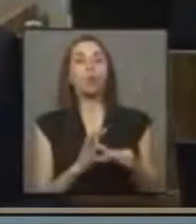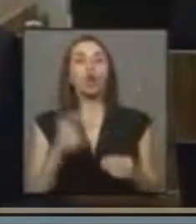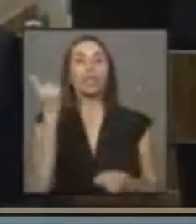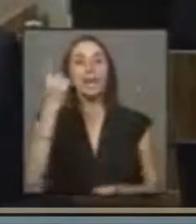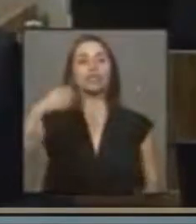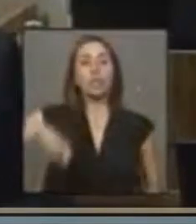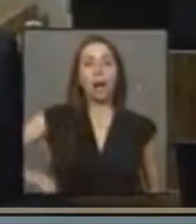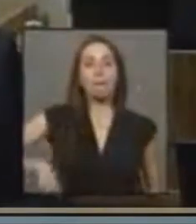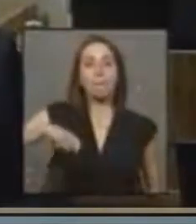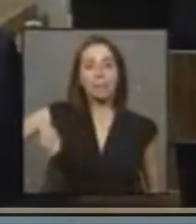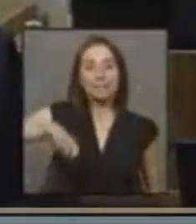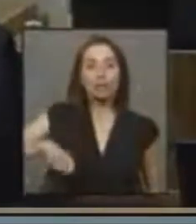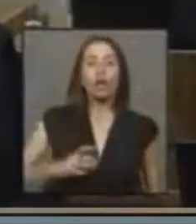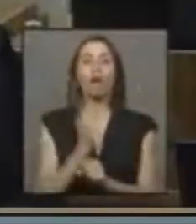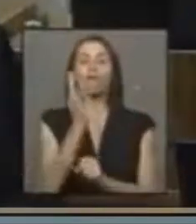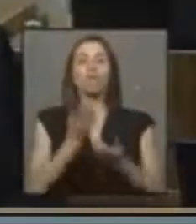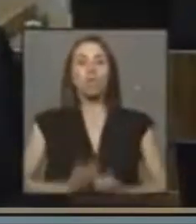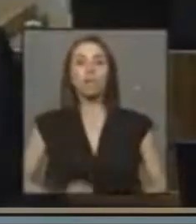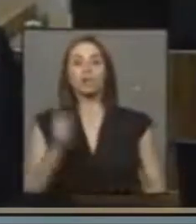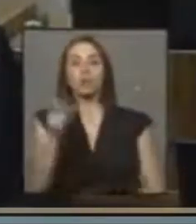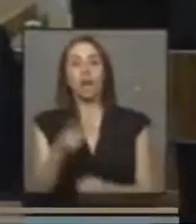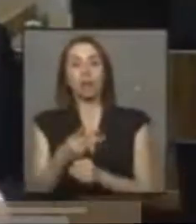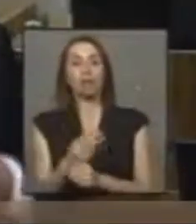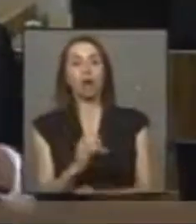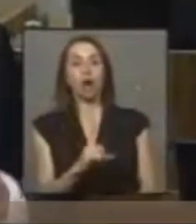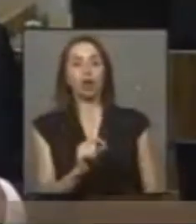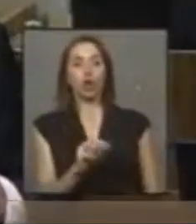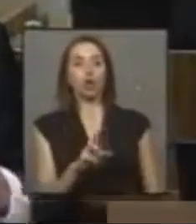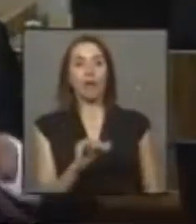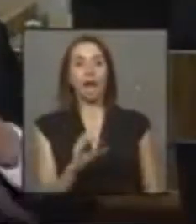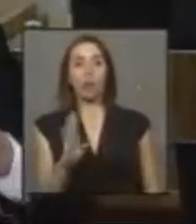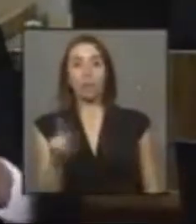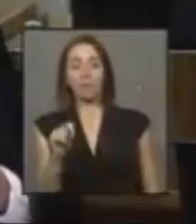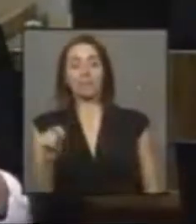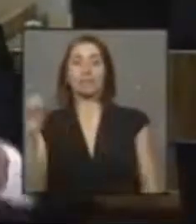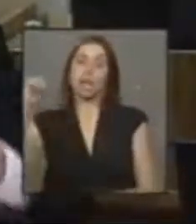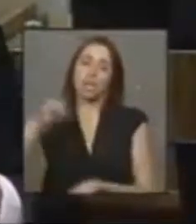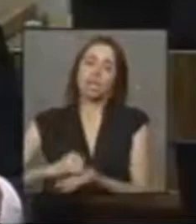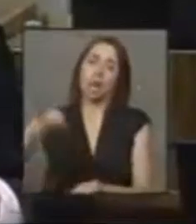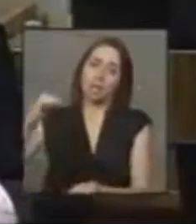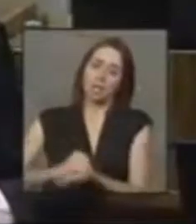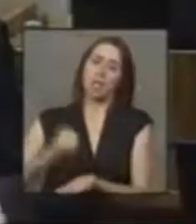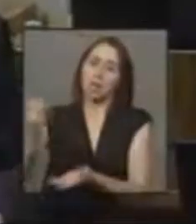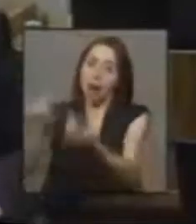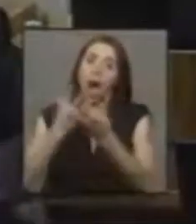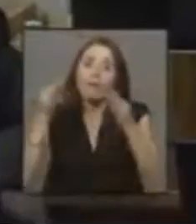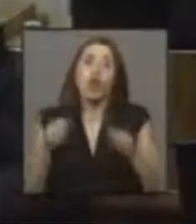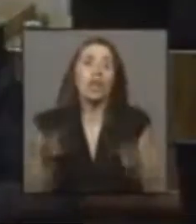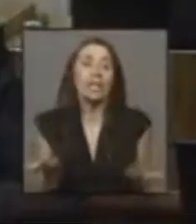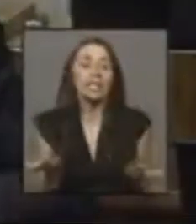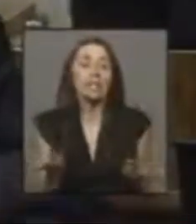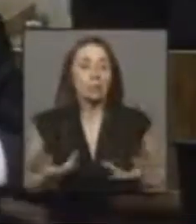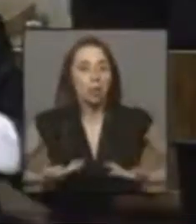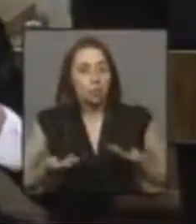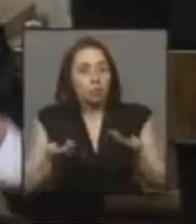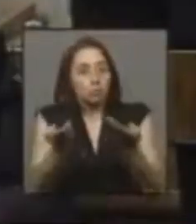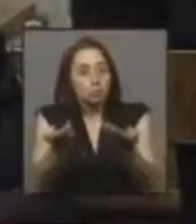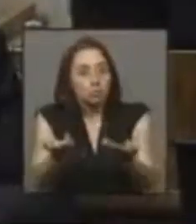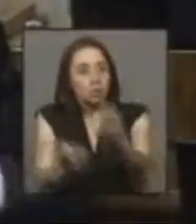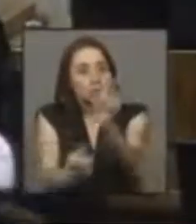de Pensionados, los de la Fundación del Adulto Mayor, Clotario Blest, nos reclaman legítimamente, queremos que llevarle a